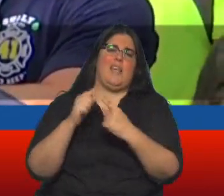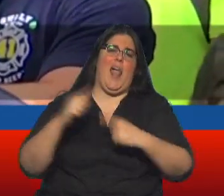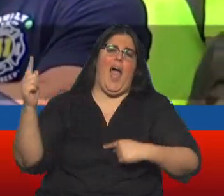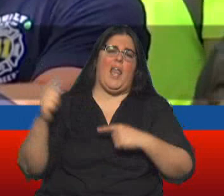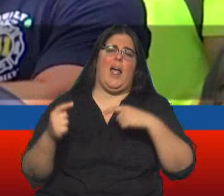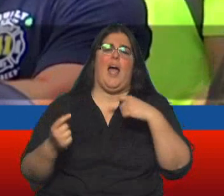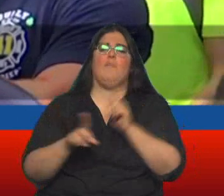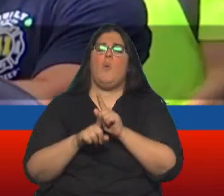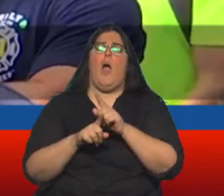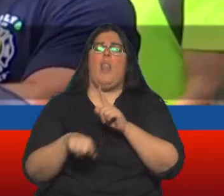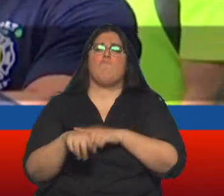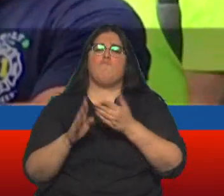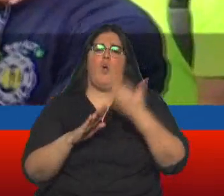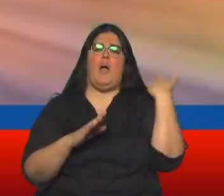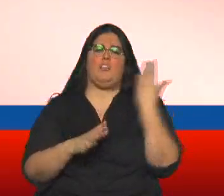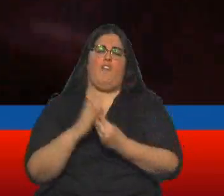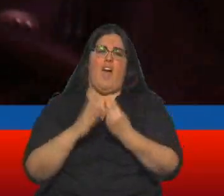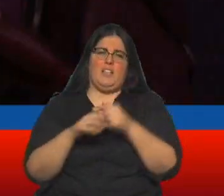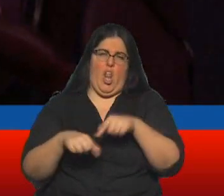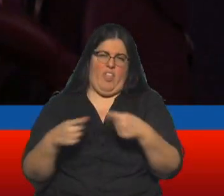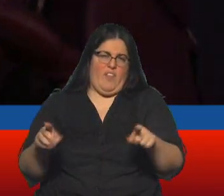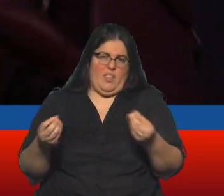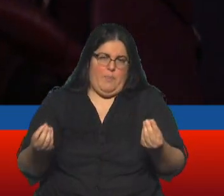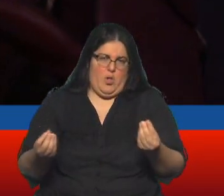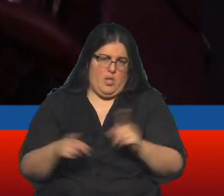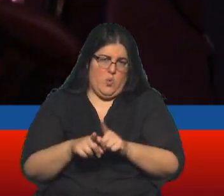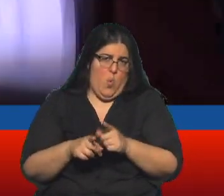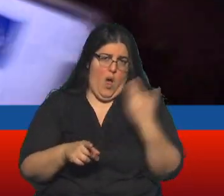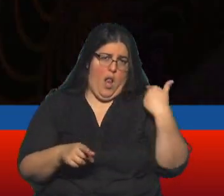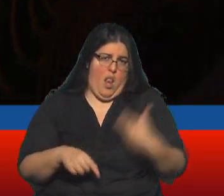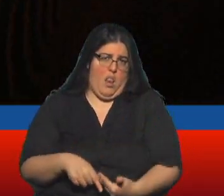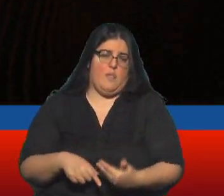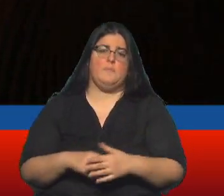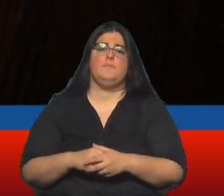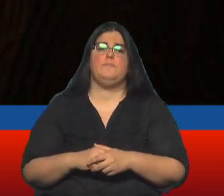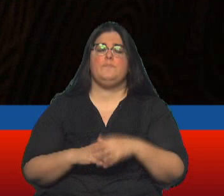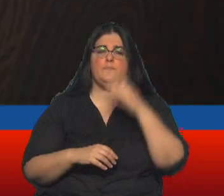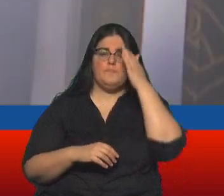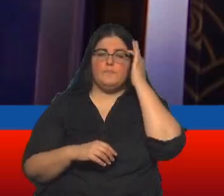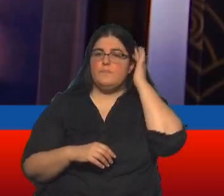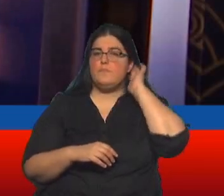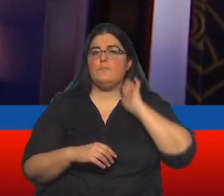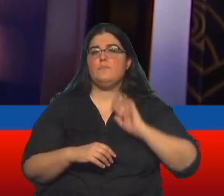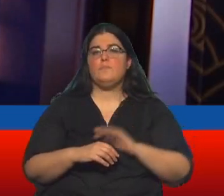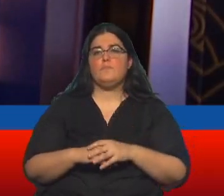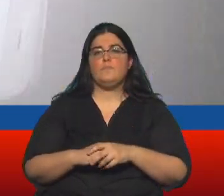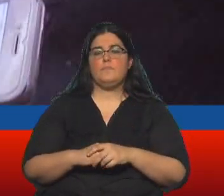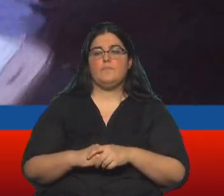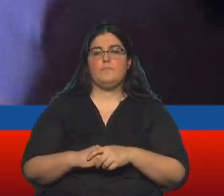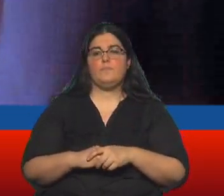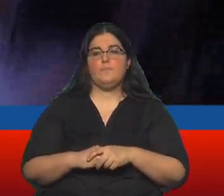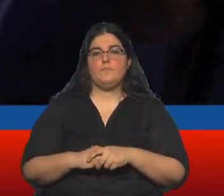to recall over time. Why is this any different? Ce qui nous anime, c'est le combat qu'on doit